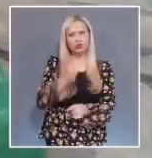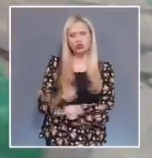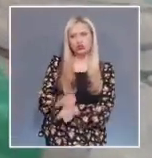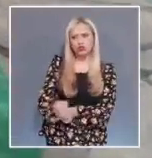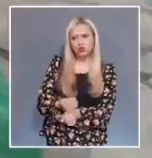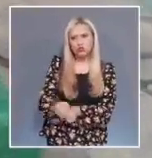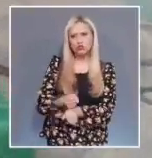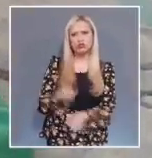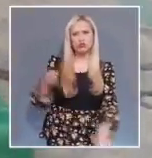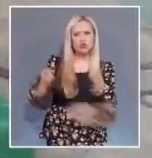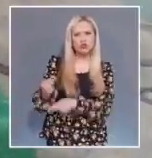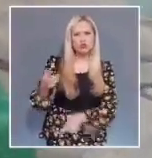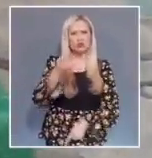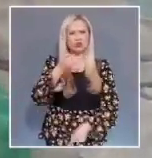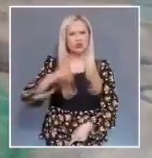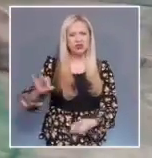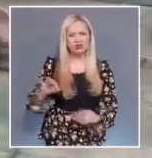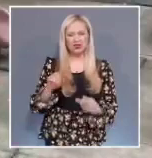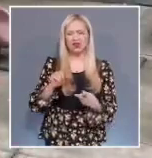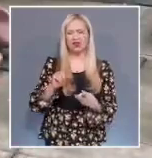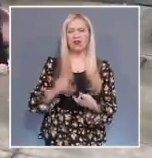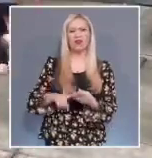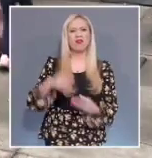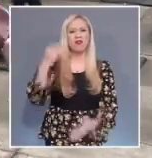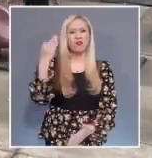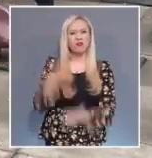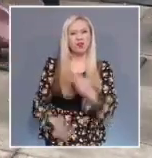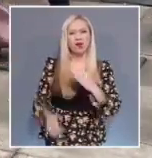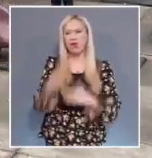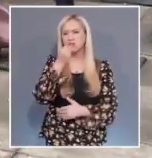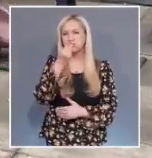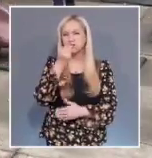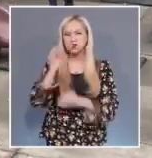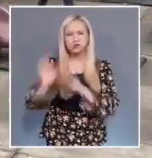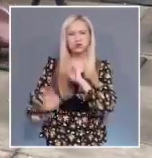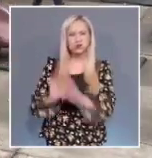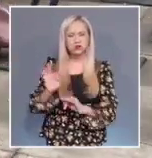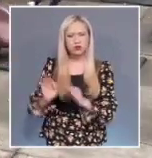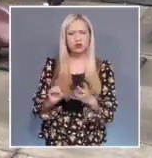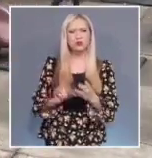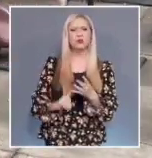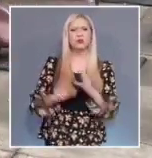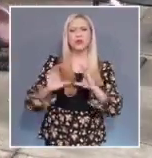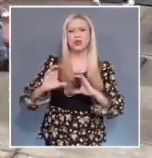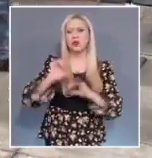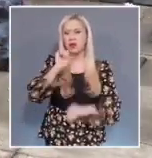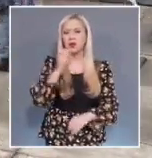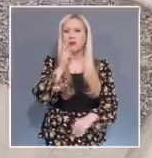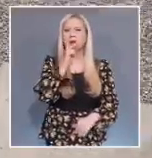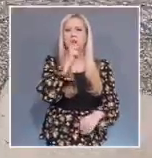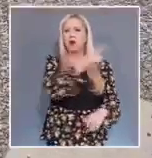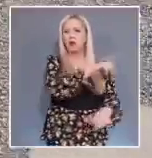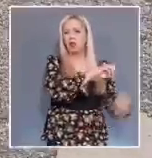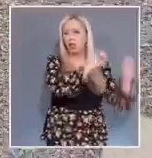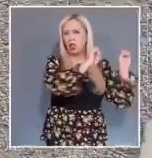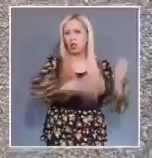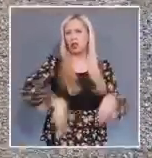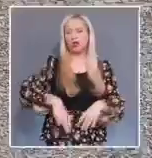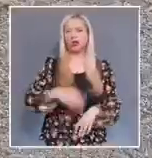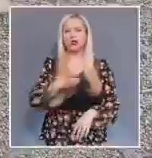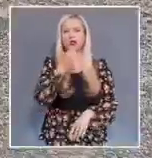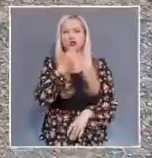de alimentos y cuidados que el padre le atribuyó a la progenitora, la convivencia entre la madre y los niños